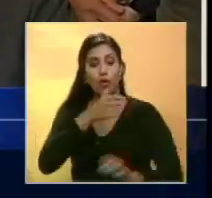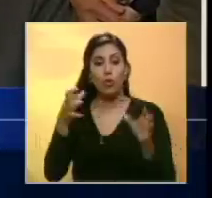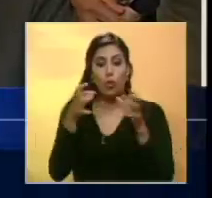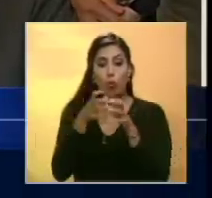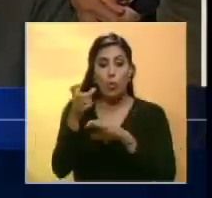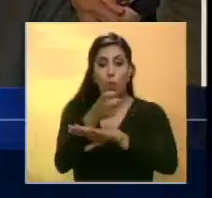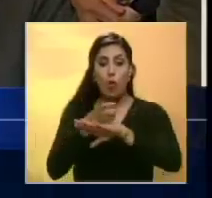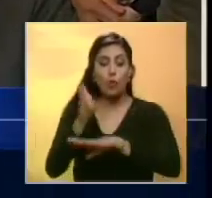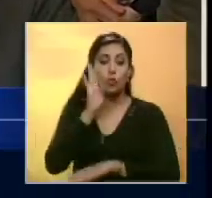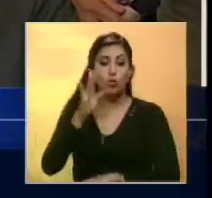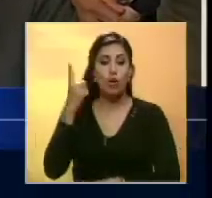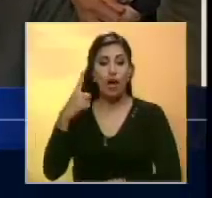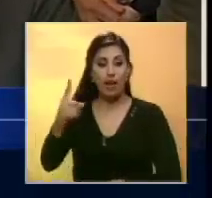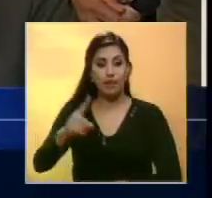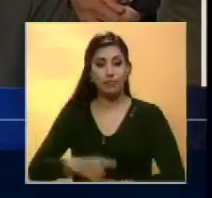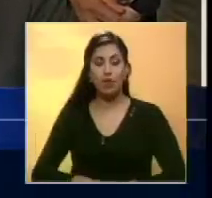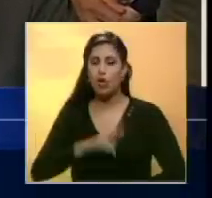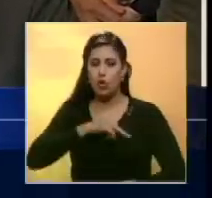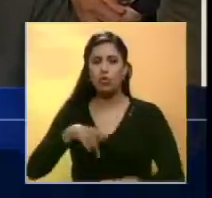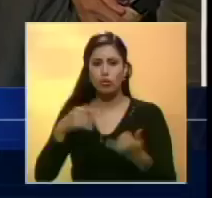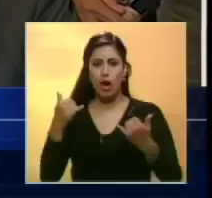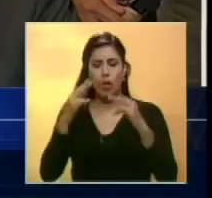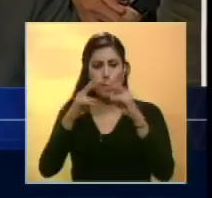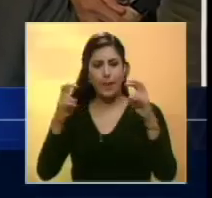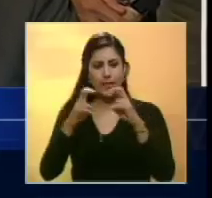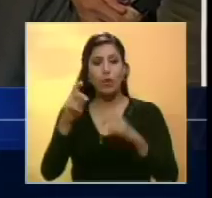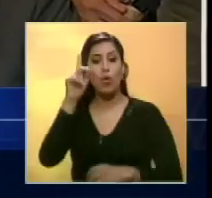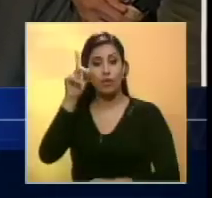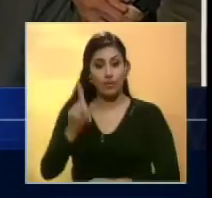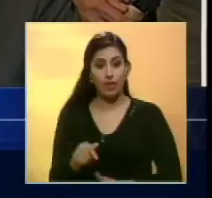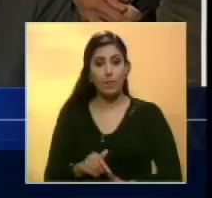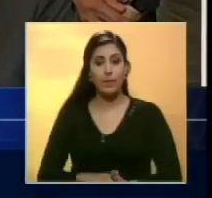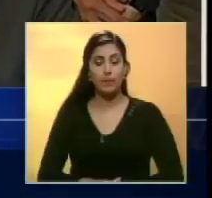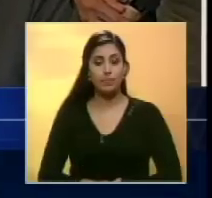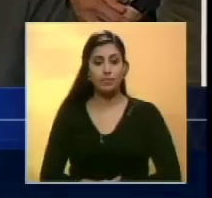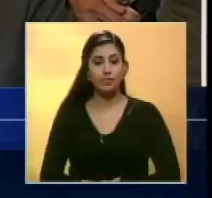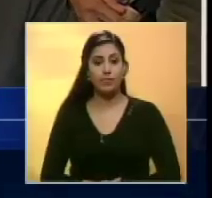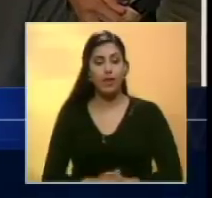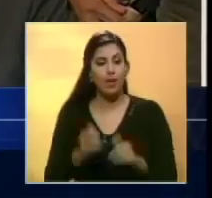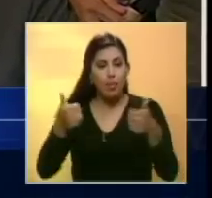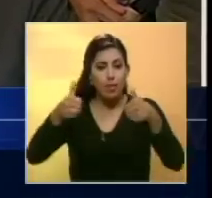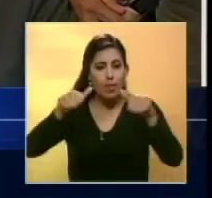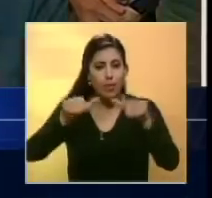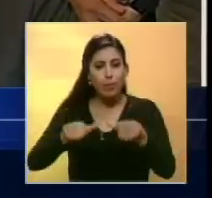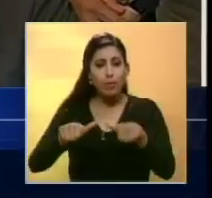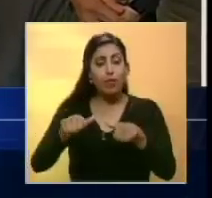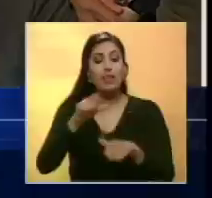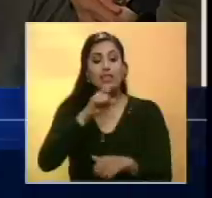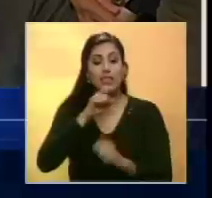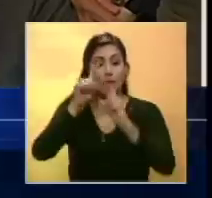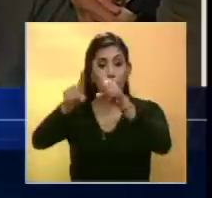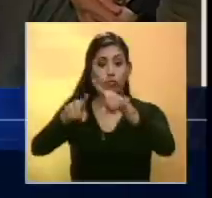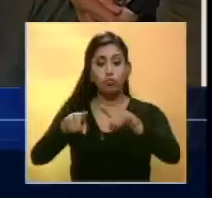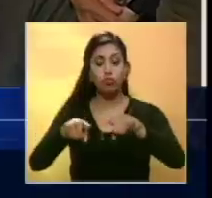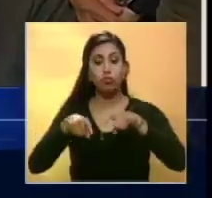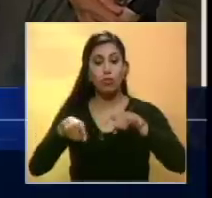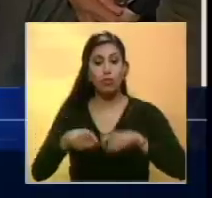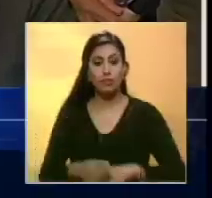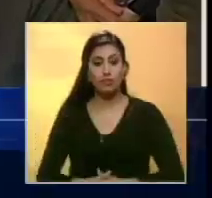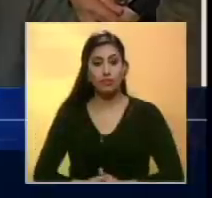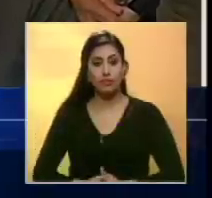gobierno. Vamos a investigar, por cierto, también la ruina de la agricultura y de la